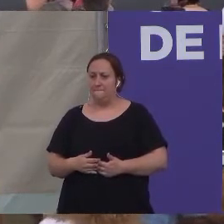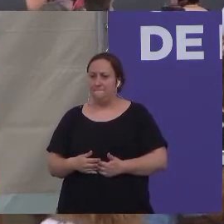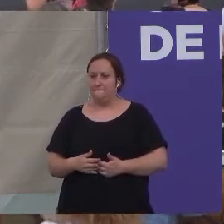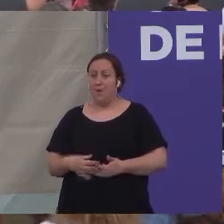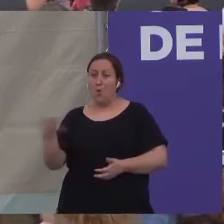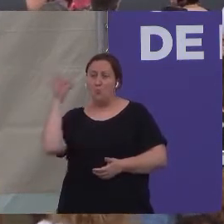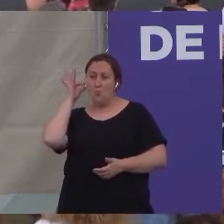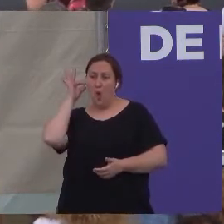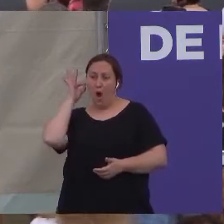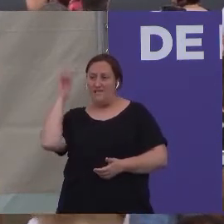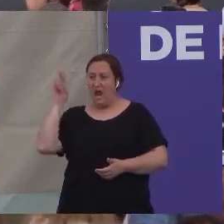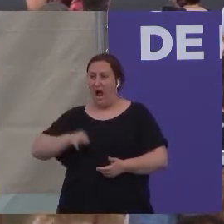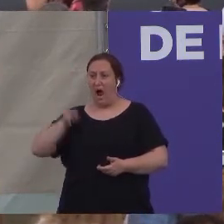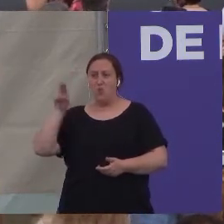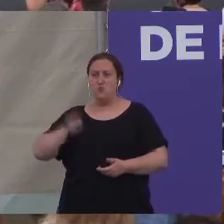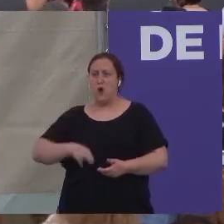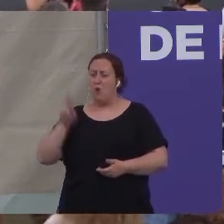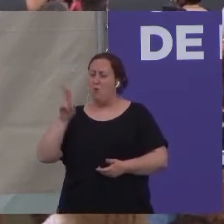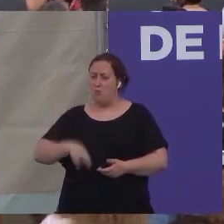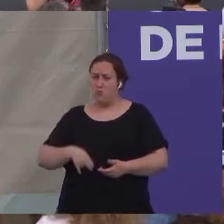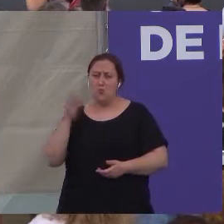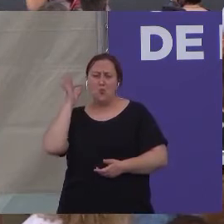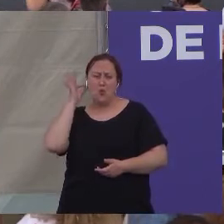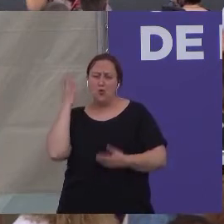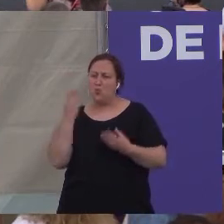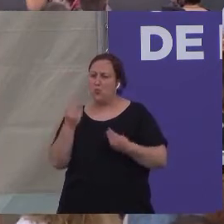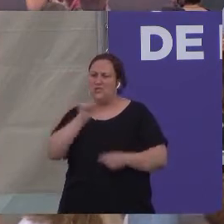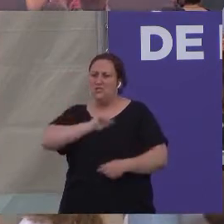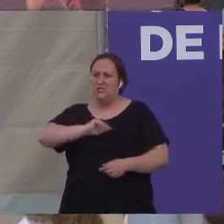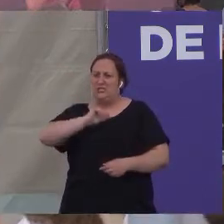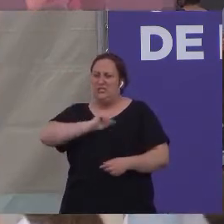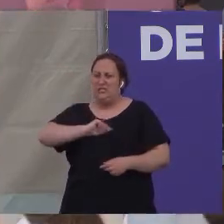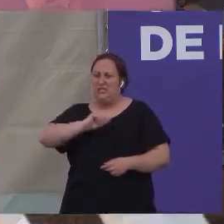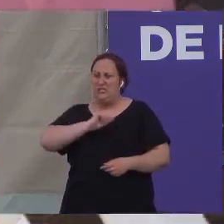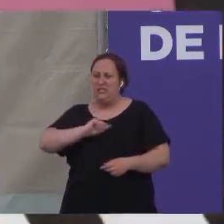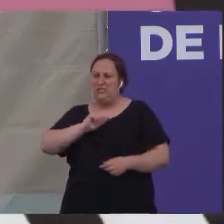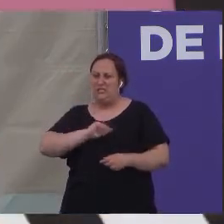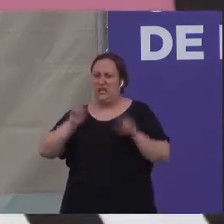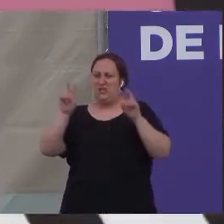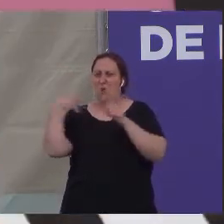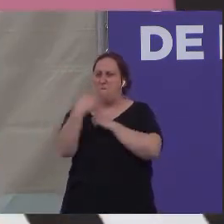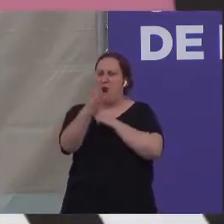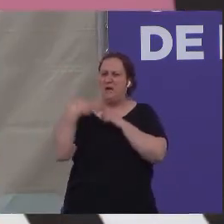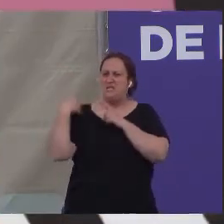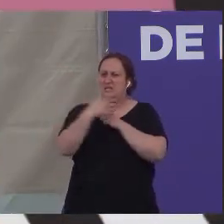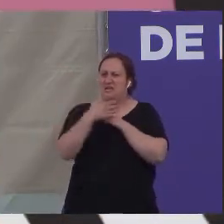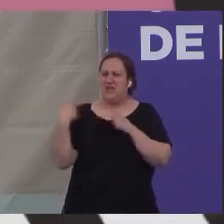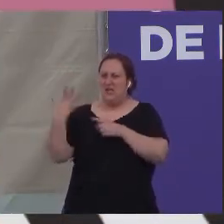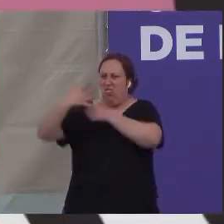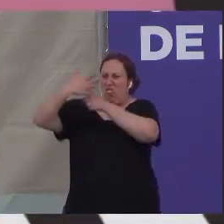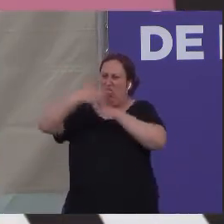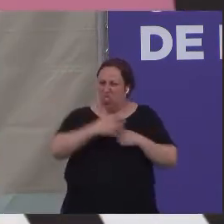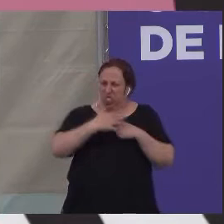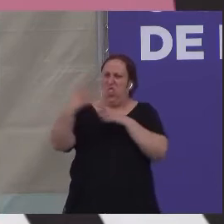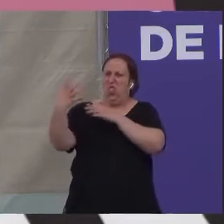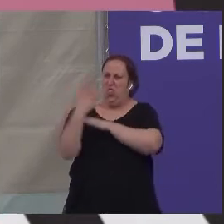Todavía las mujeres, muchas mujeres, se sienten humilladas y maltratadas por los hombres, por sus compañeros,